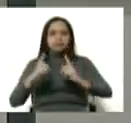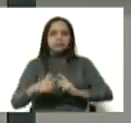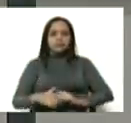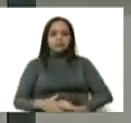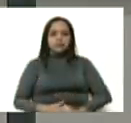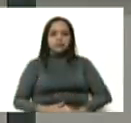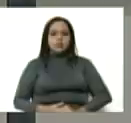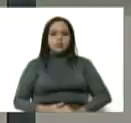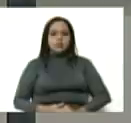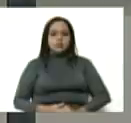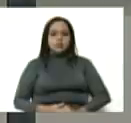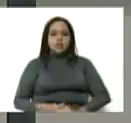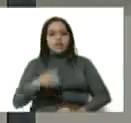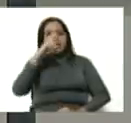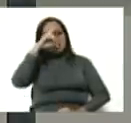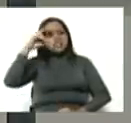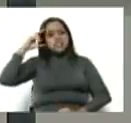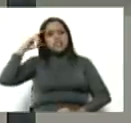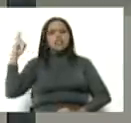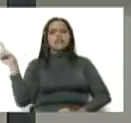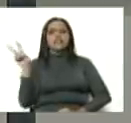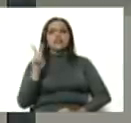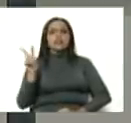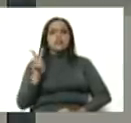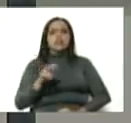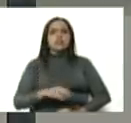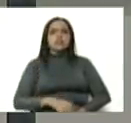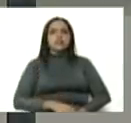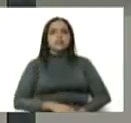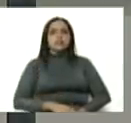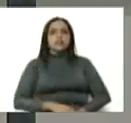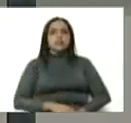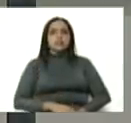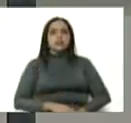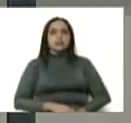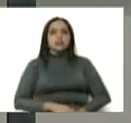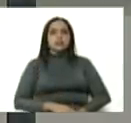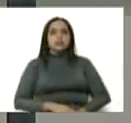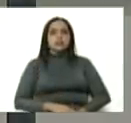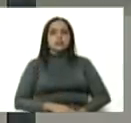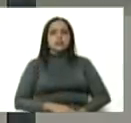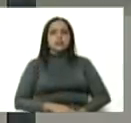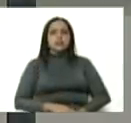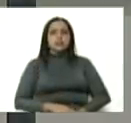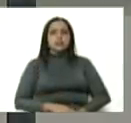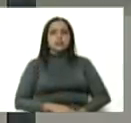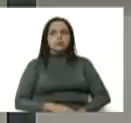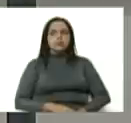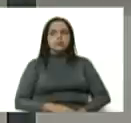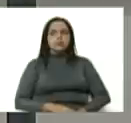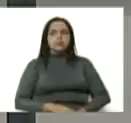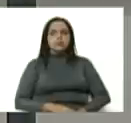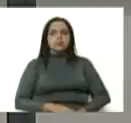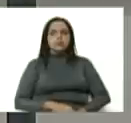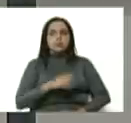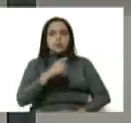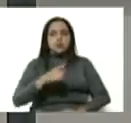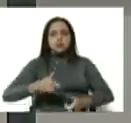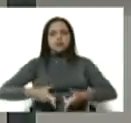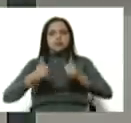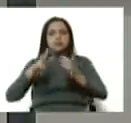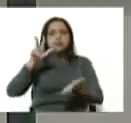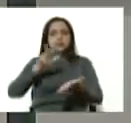el excelentísimo canciller de la República Bolivariana de Venezuela, Jorge Arriaza. Es quien